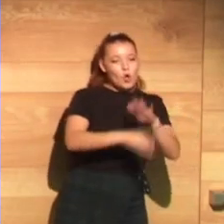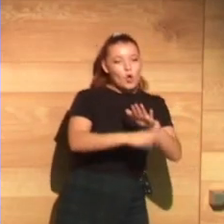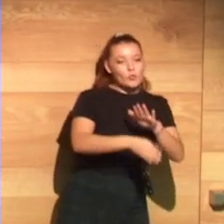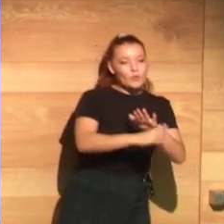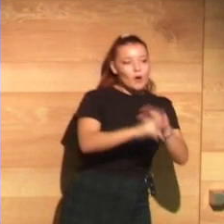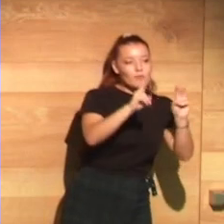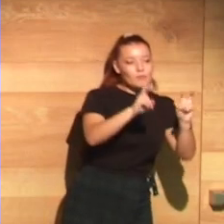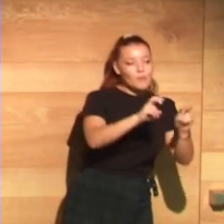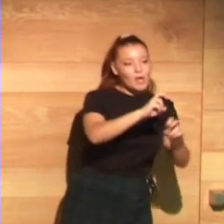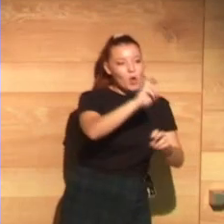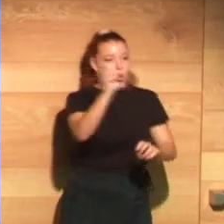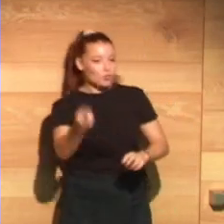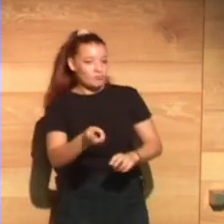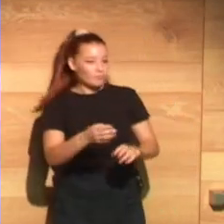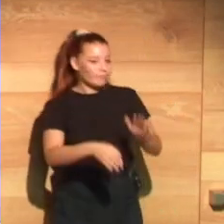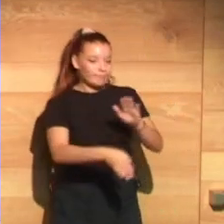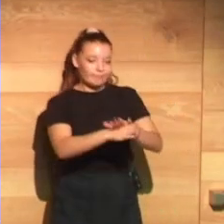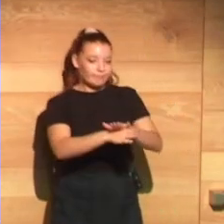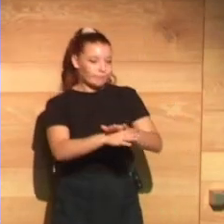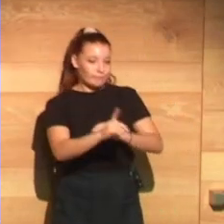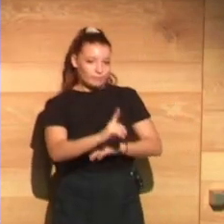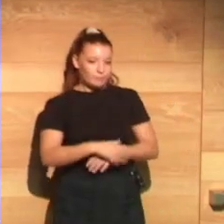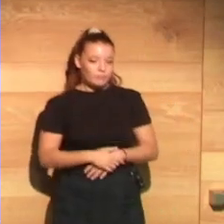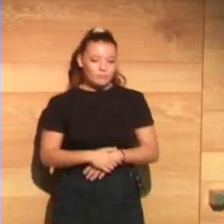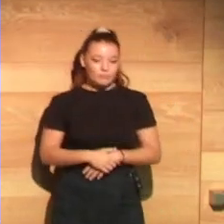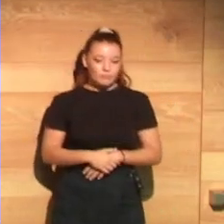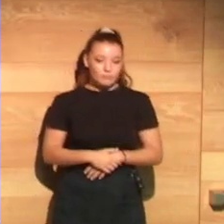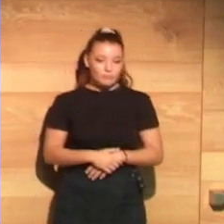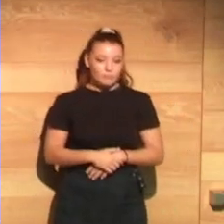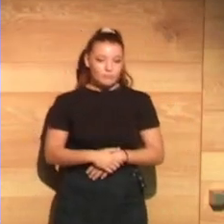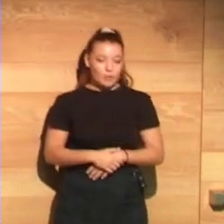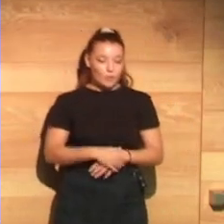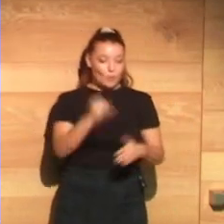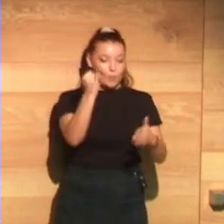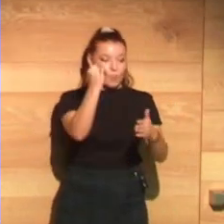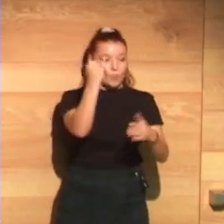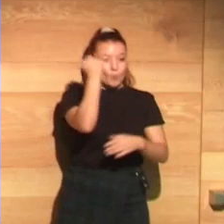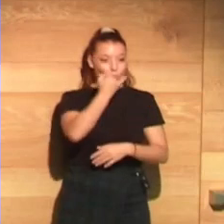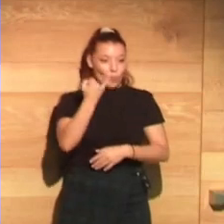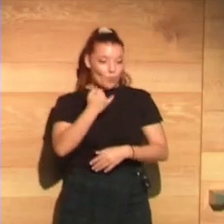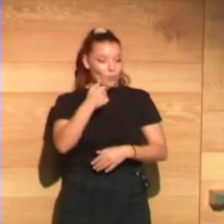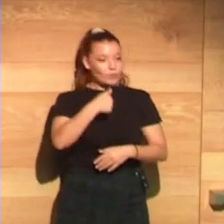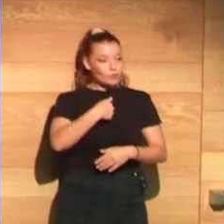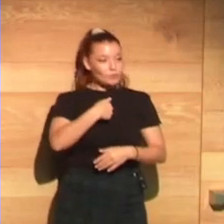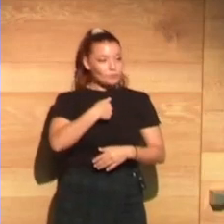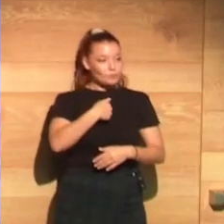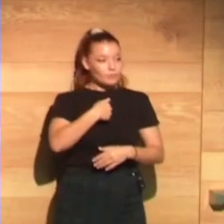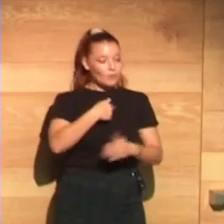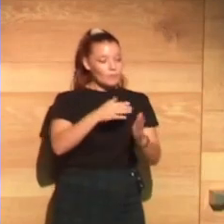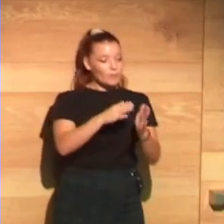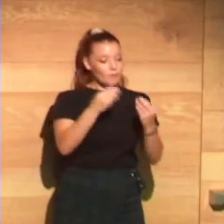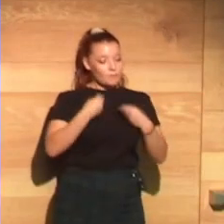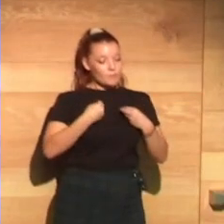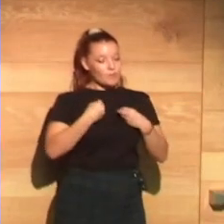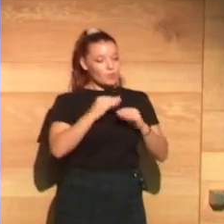hombres diciendo que les gusta mucho el libro, pero que luego les cuesta mucho trabajo continuar el paso de seguir leyendo otros libros, ¿no? Con